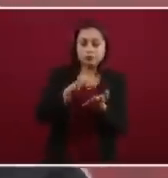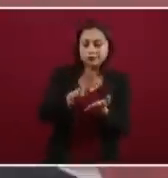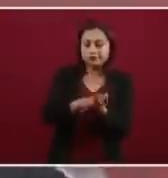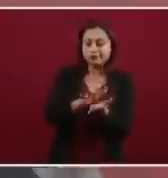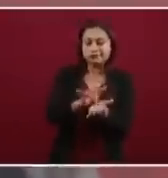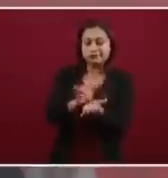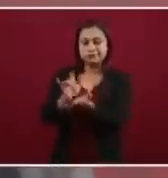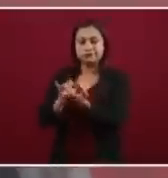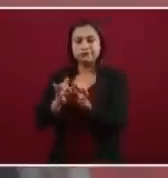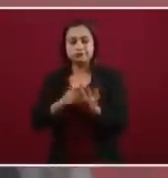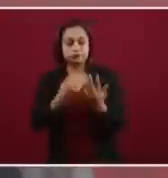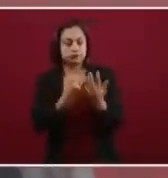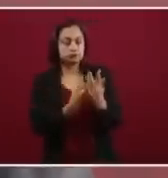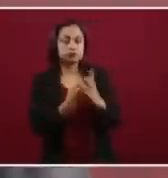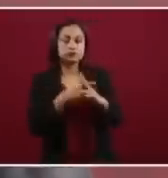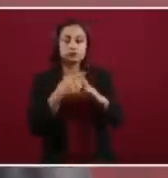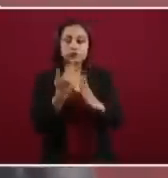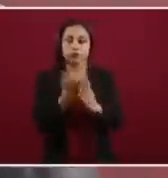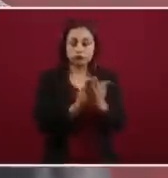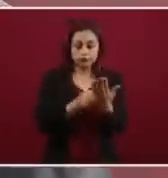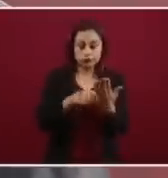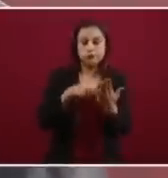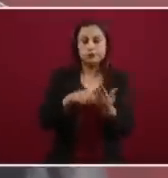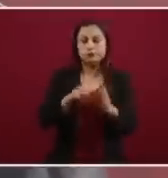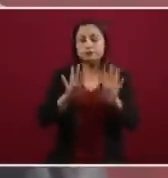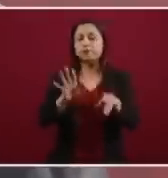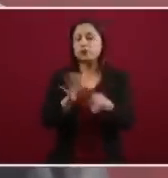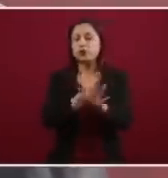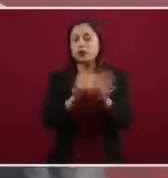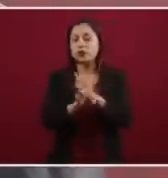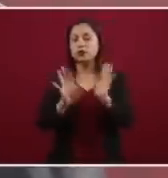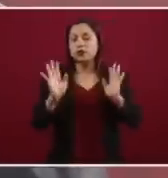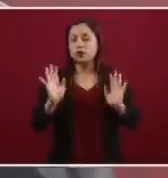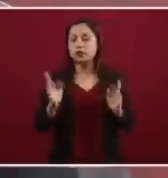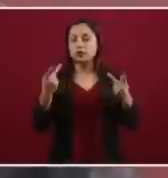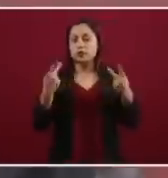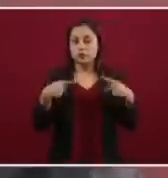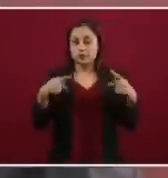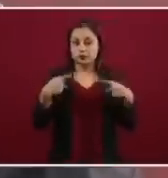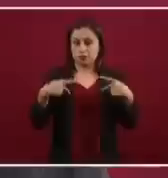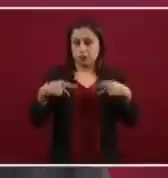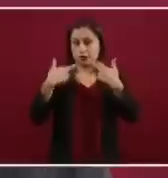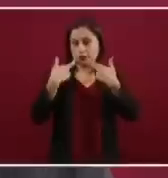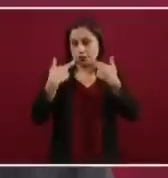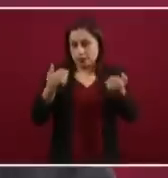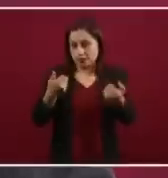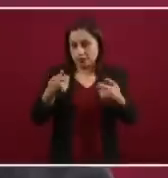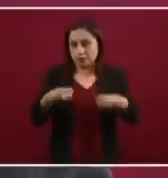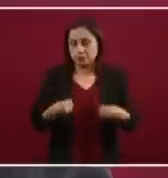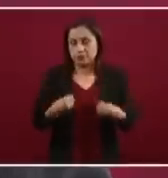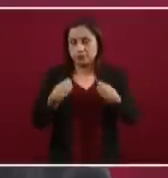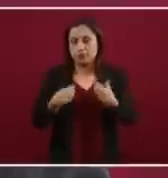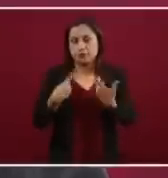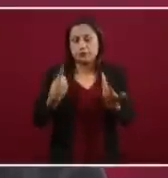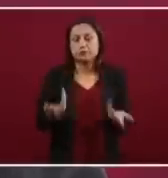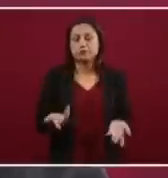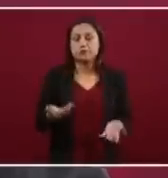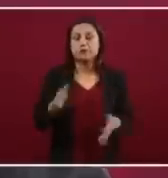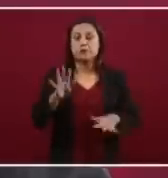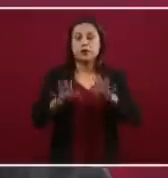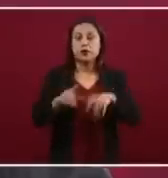en las rancherías, en los pueblos, sacrificaban una res cada semana,